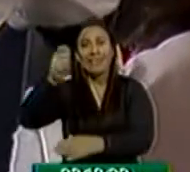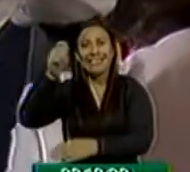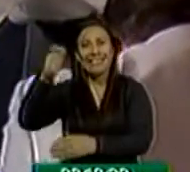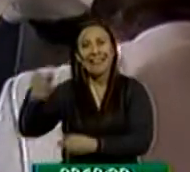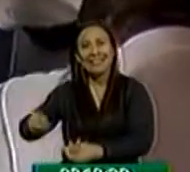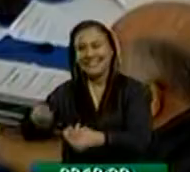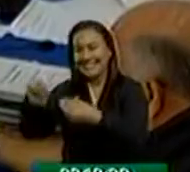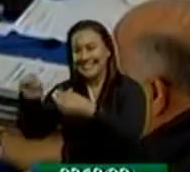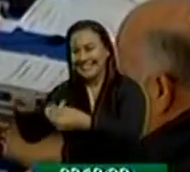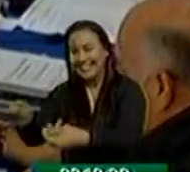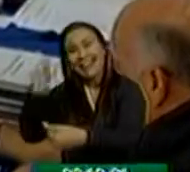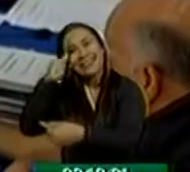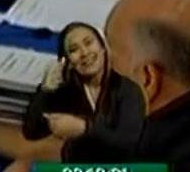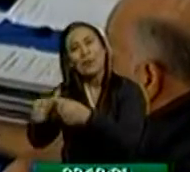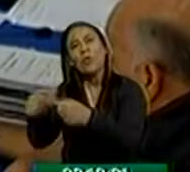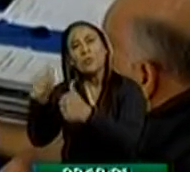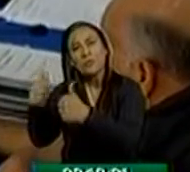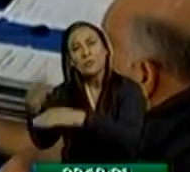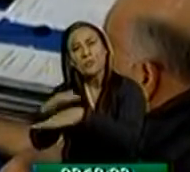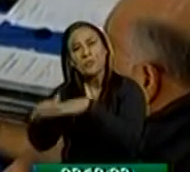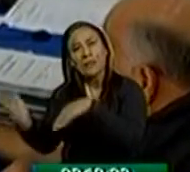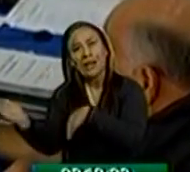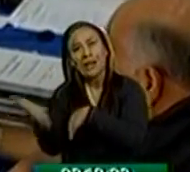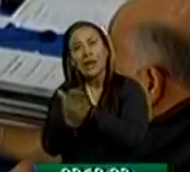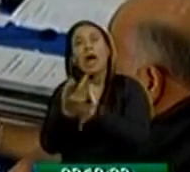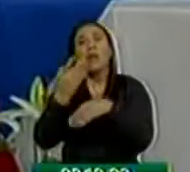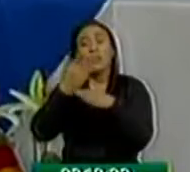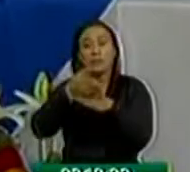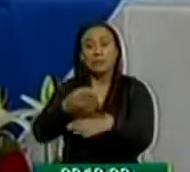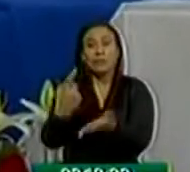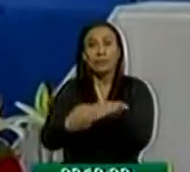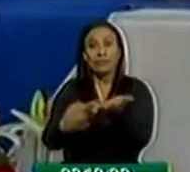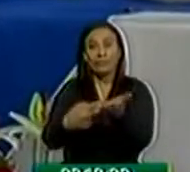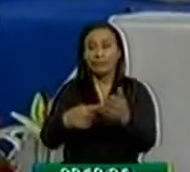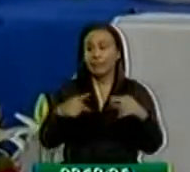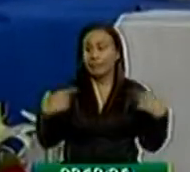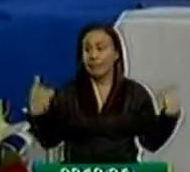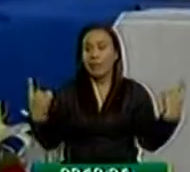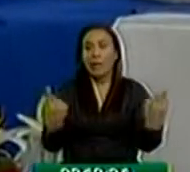ciudad al jefe de Estado y posteriormente se realizó el gabinete